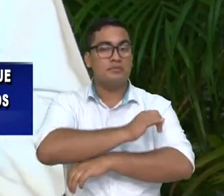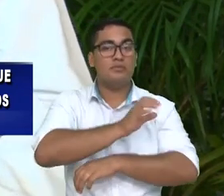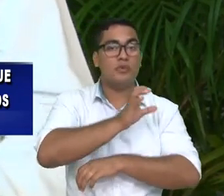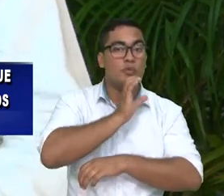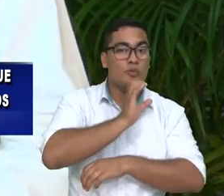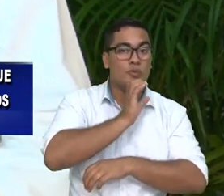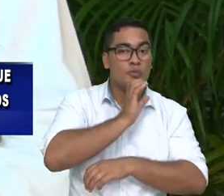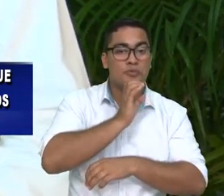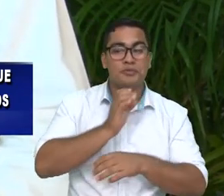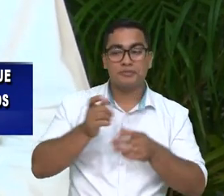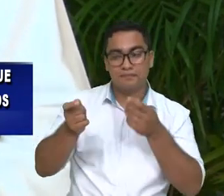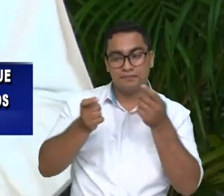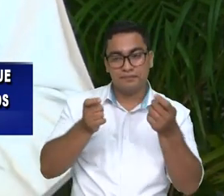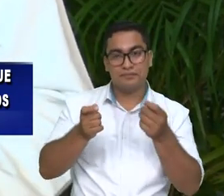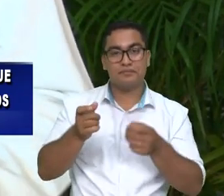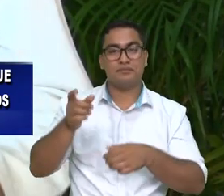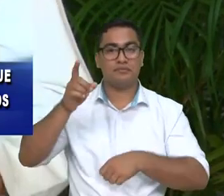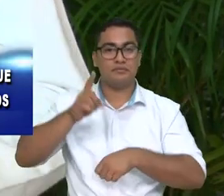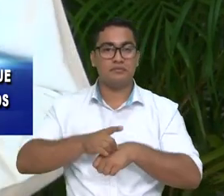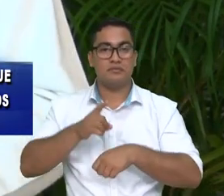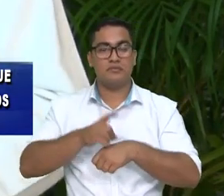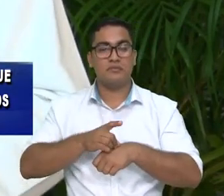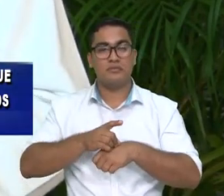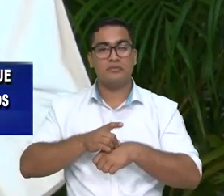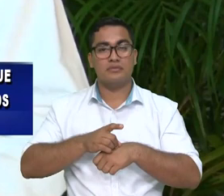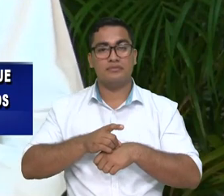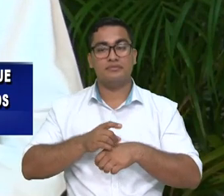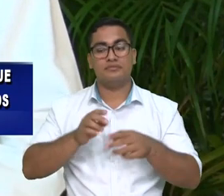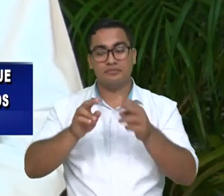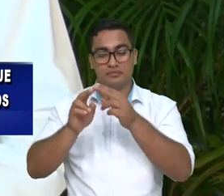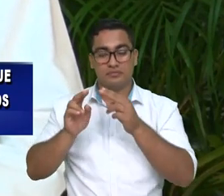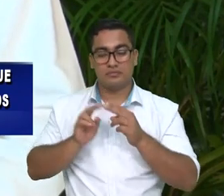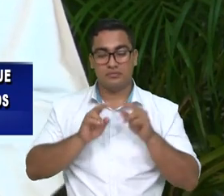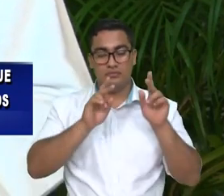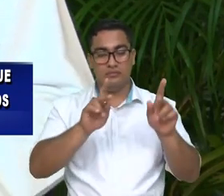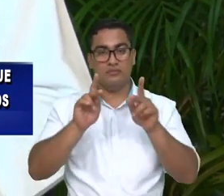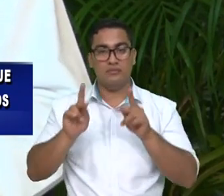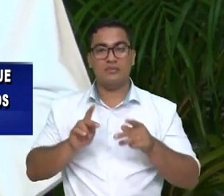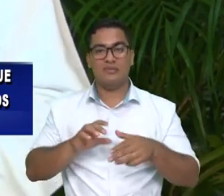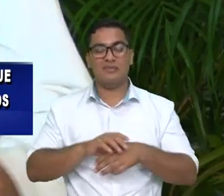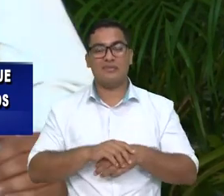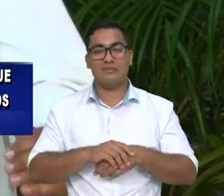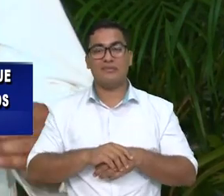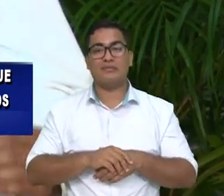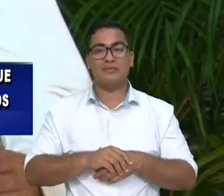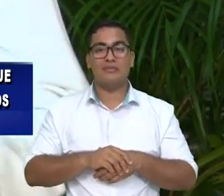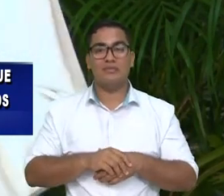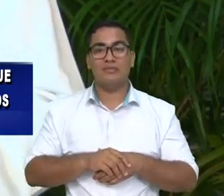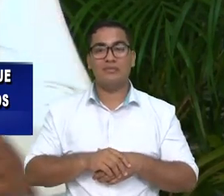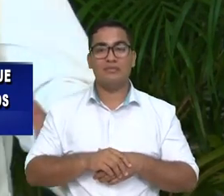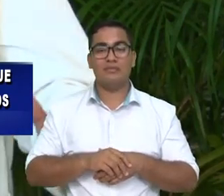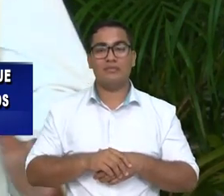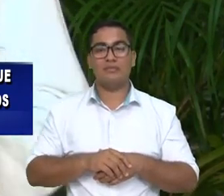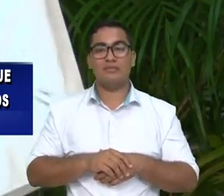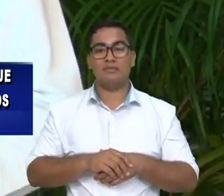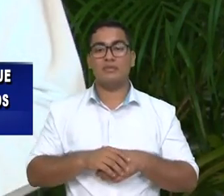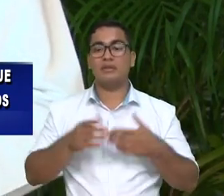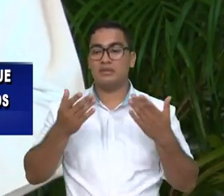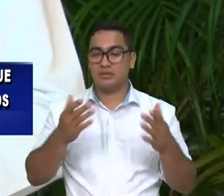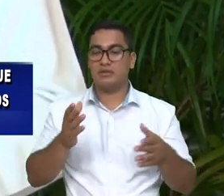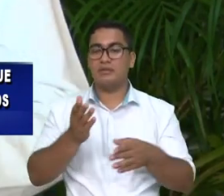control efectivo aislando todos los contactos de esos enfermos. Entonces, a partir de esa primera